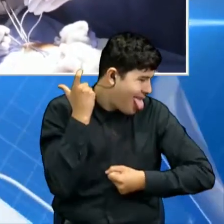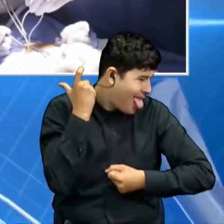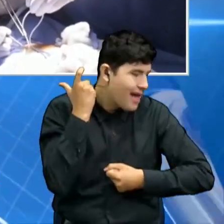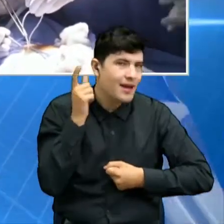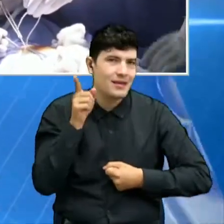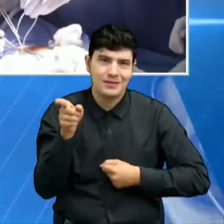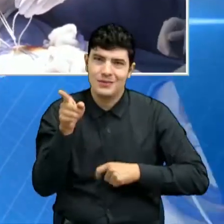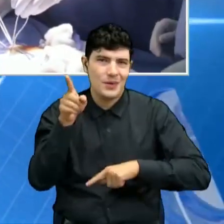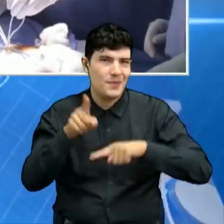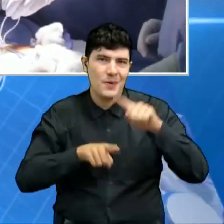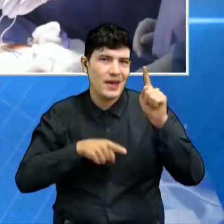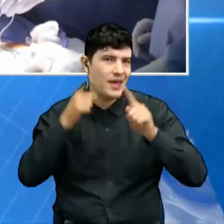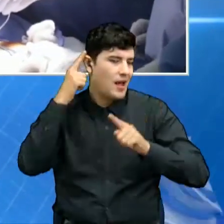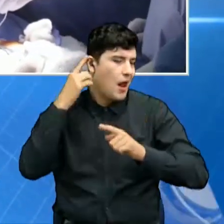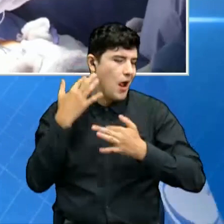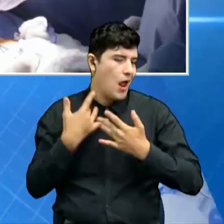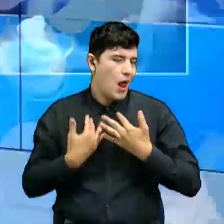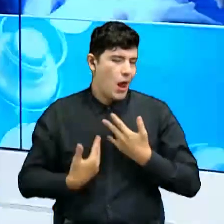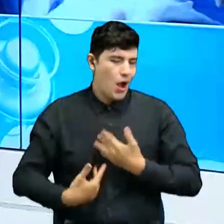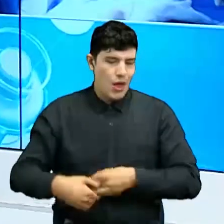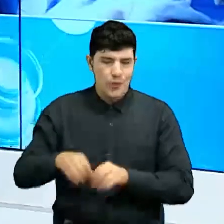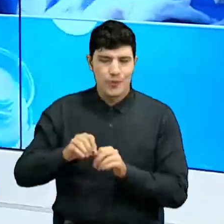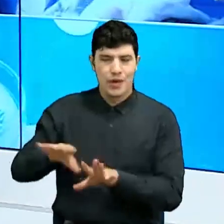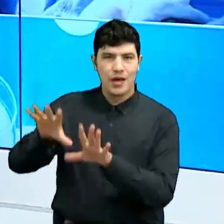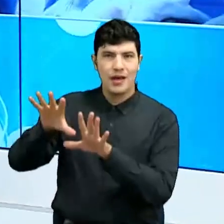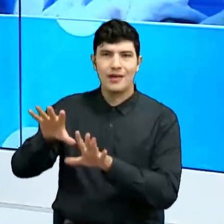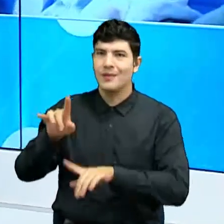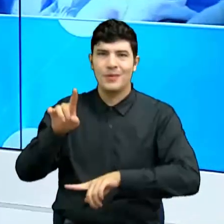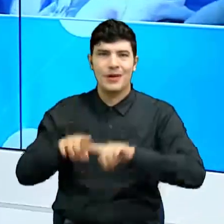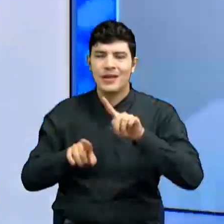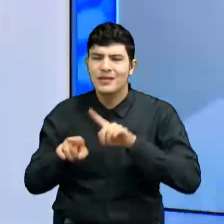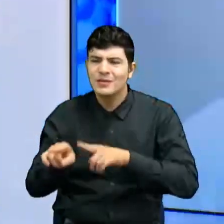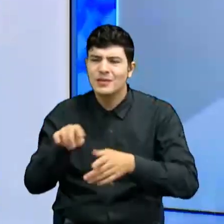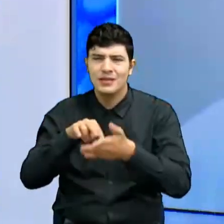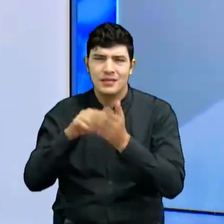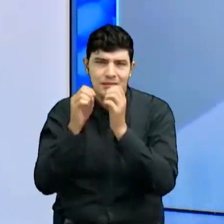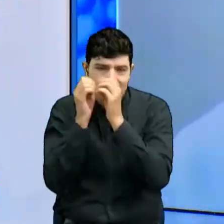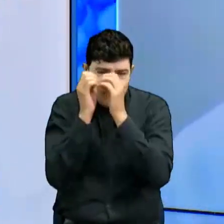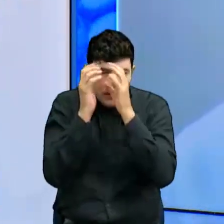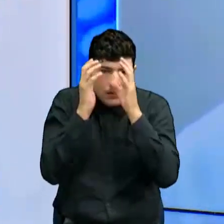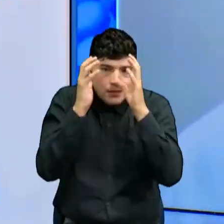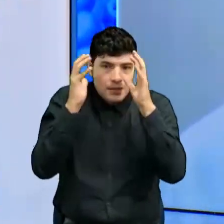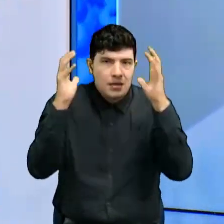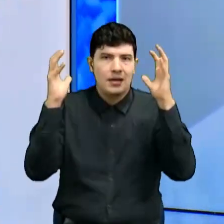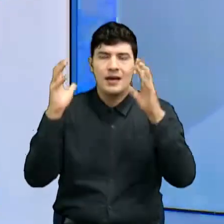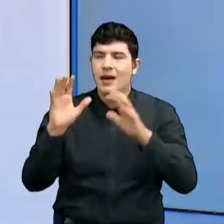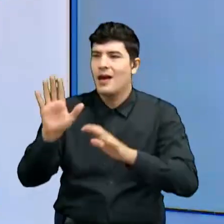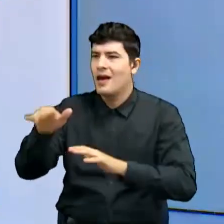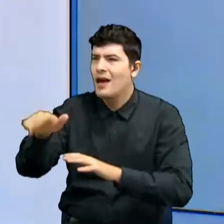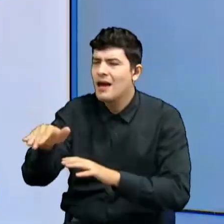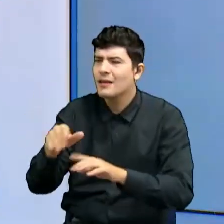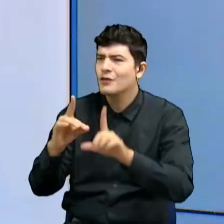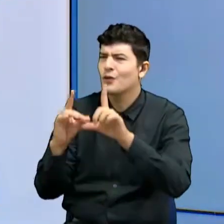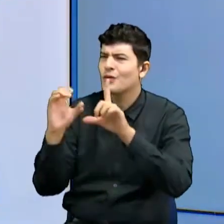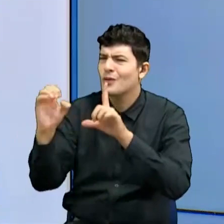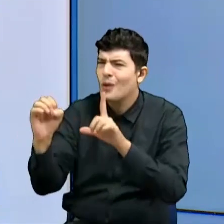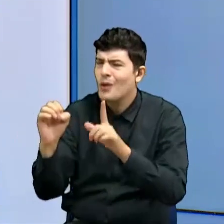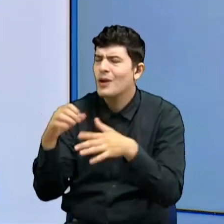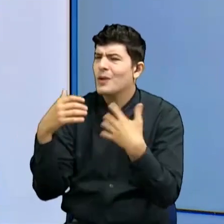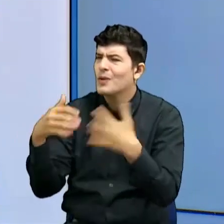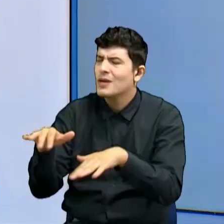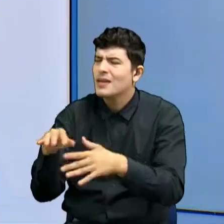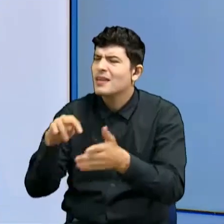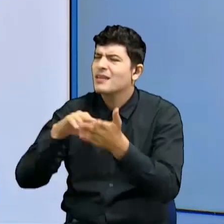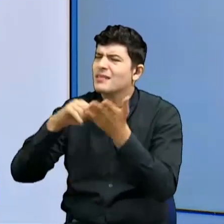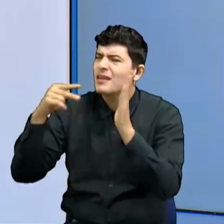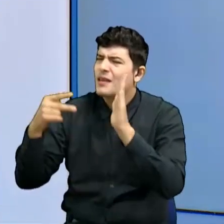el defecto del mielomeningocele. Doctor, ¿qué significa para la ciencia esto que han practicado,